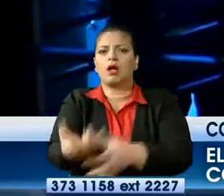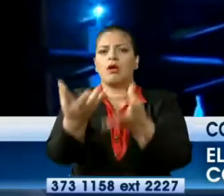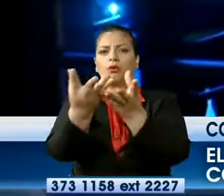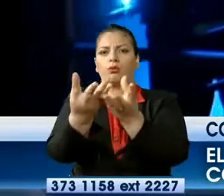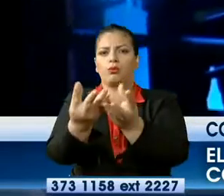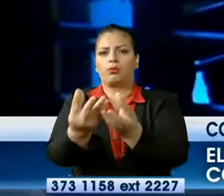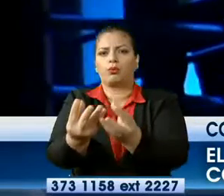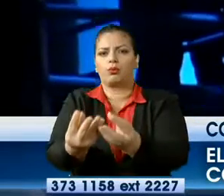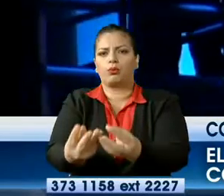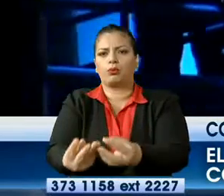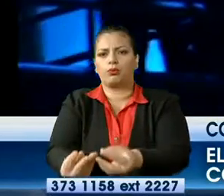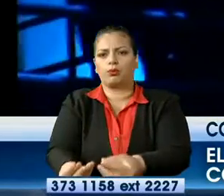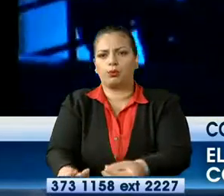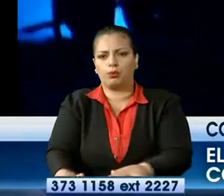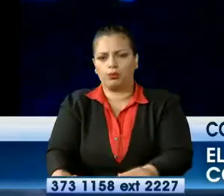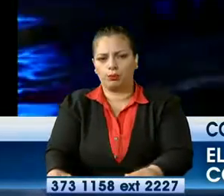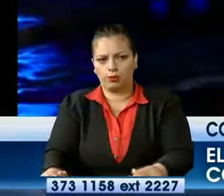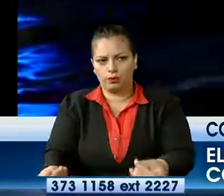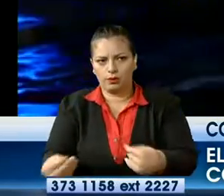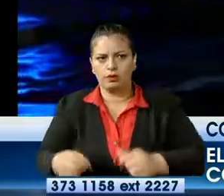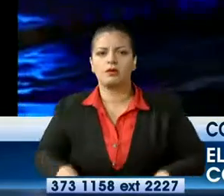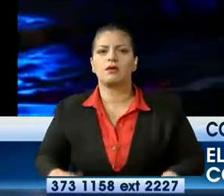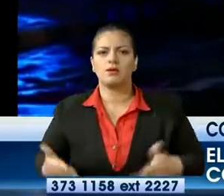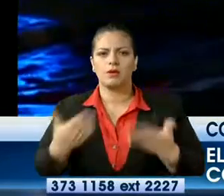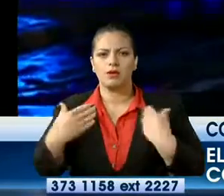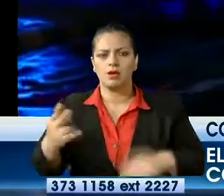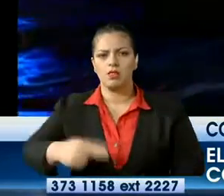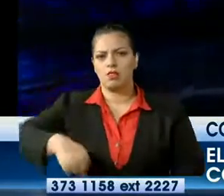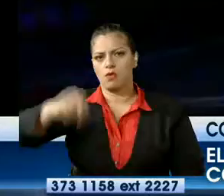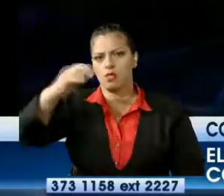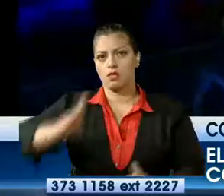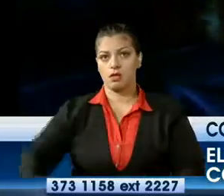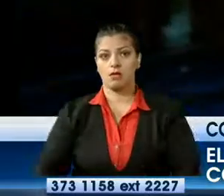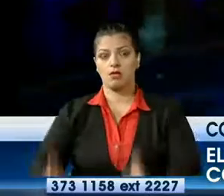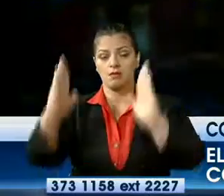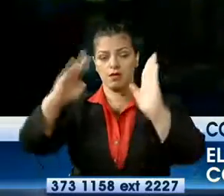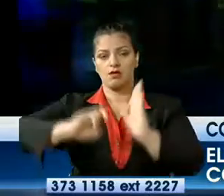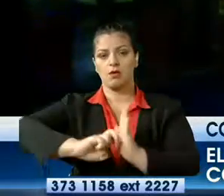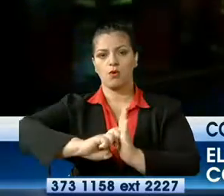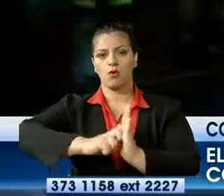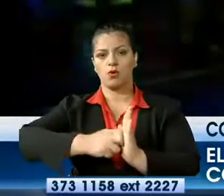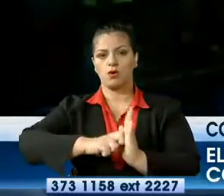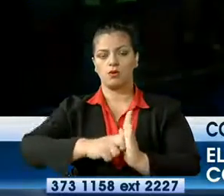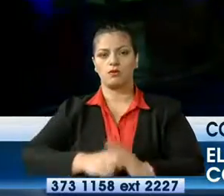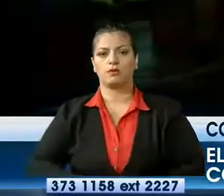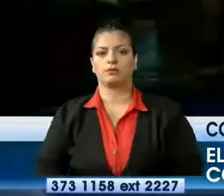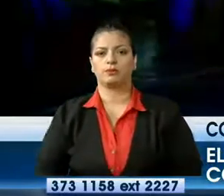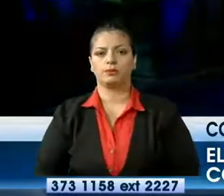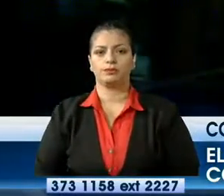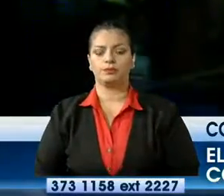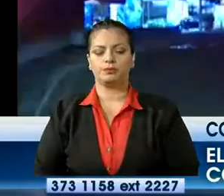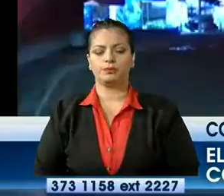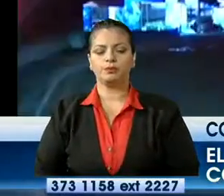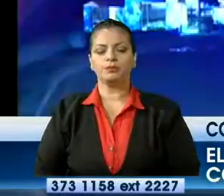Contraloría, al norte de Guayaquil, que amenazó con contaminar el resto de la edificación.